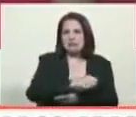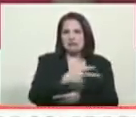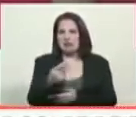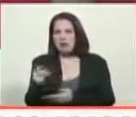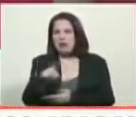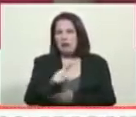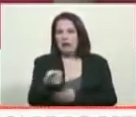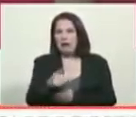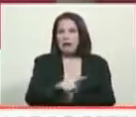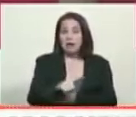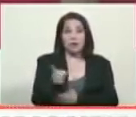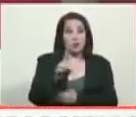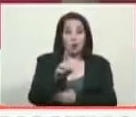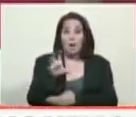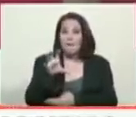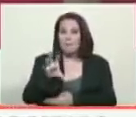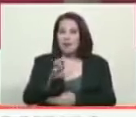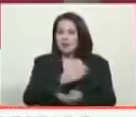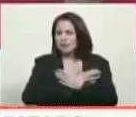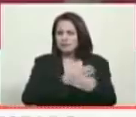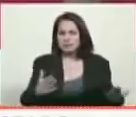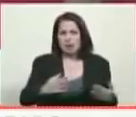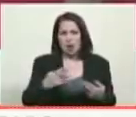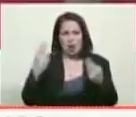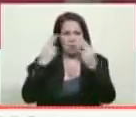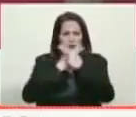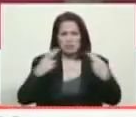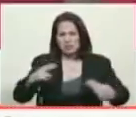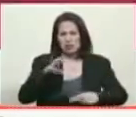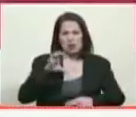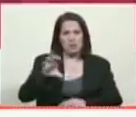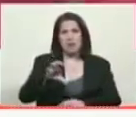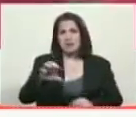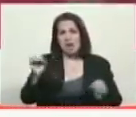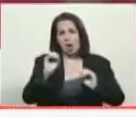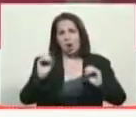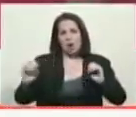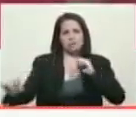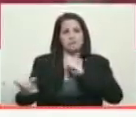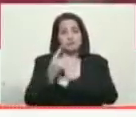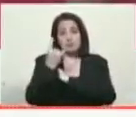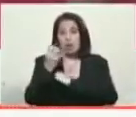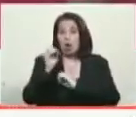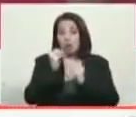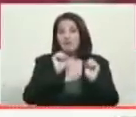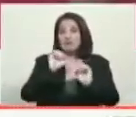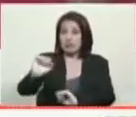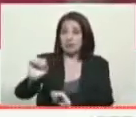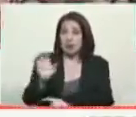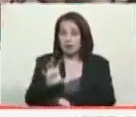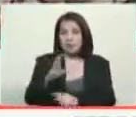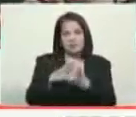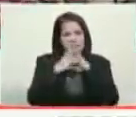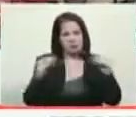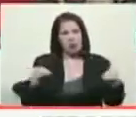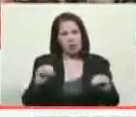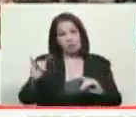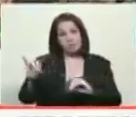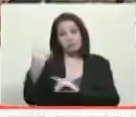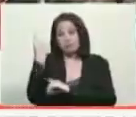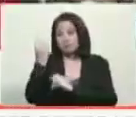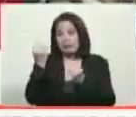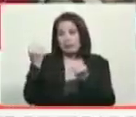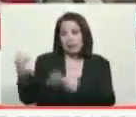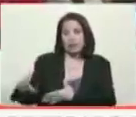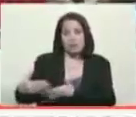O estamos con la patria o estamos contra la patria. O defendemos la patria de todos o la